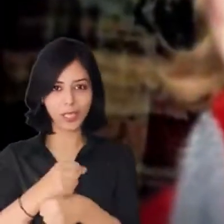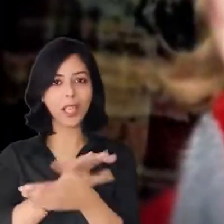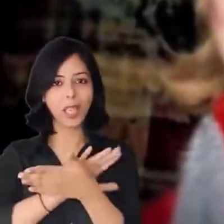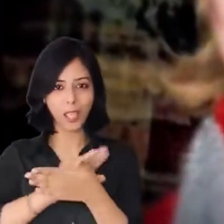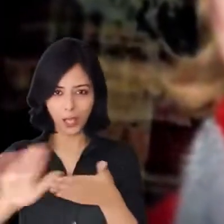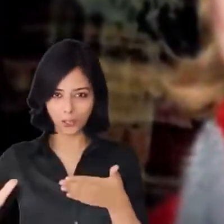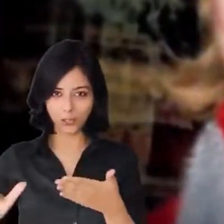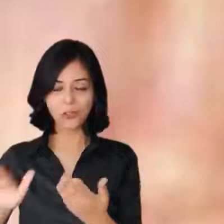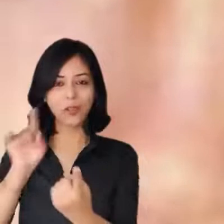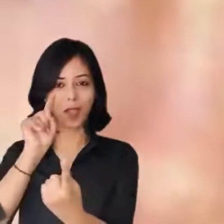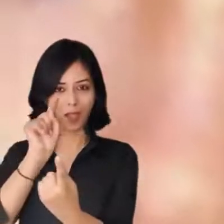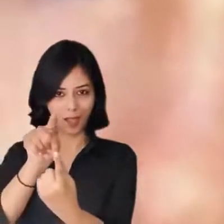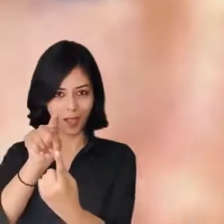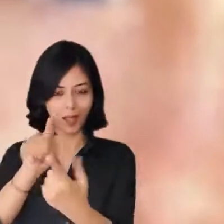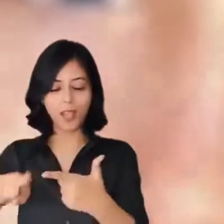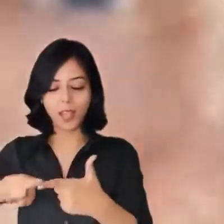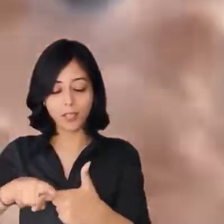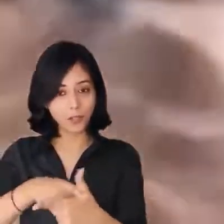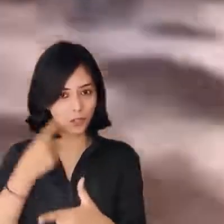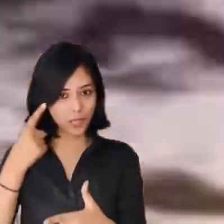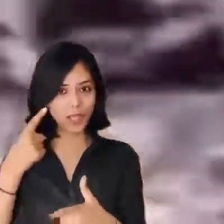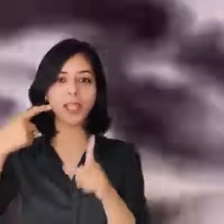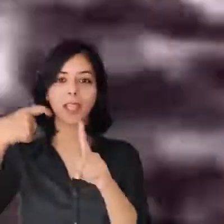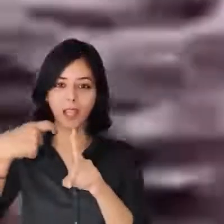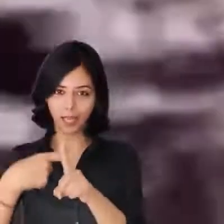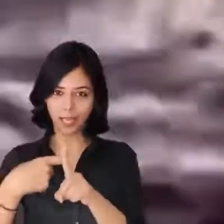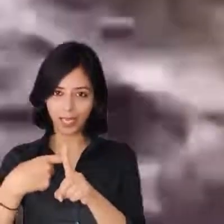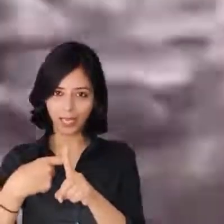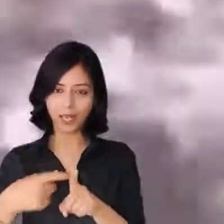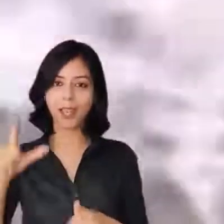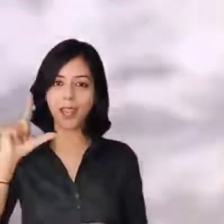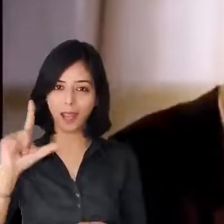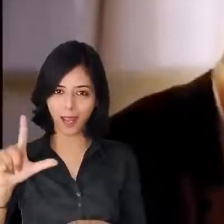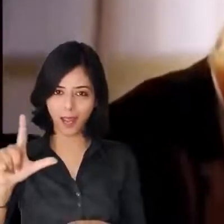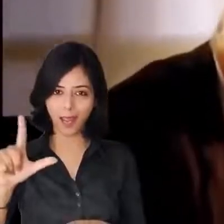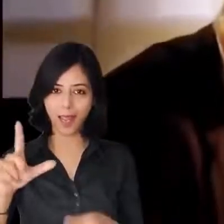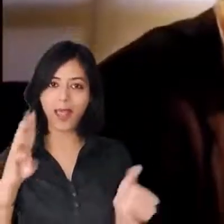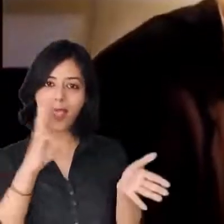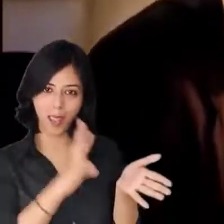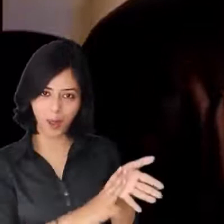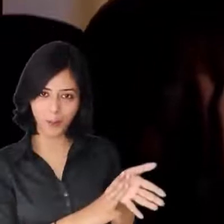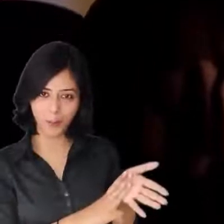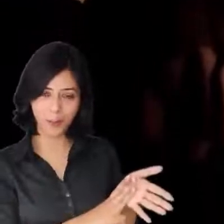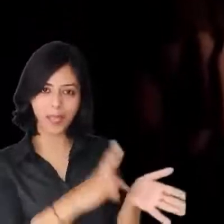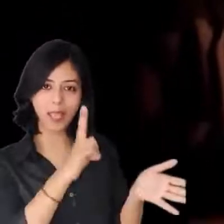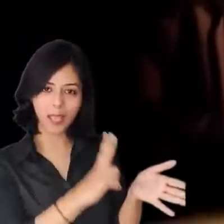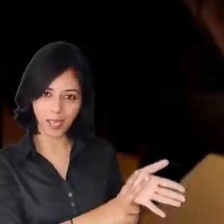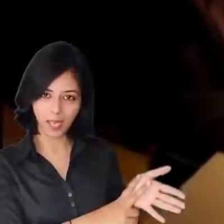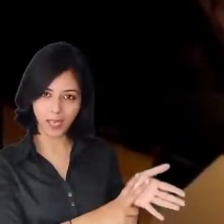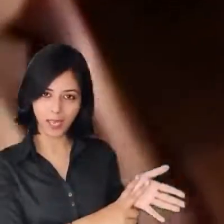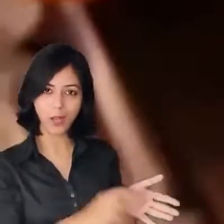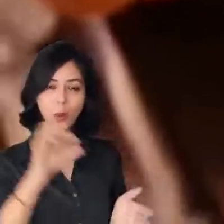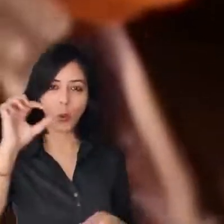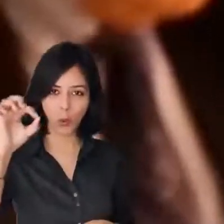Pero la desgarradora imagen del diminuto cuerpo de Robin flotando en el río mantenía a los agotados investigadores